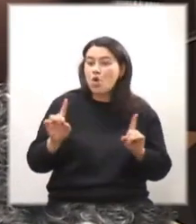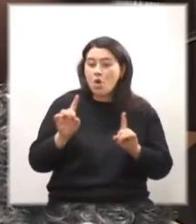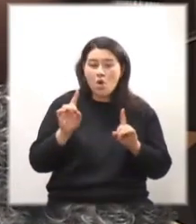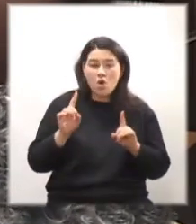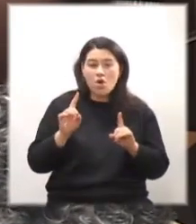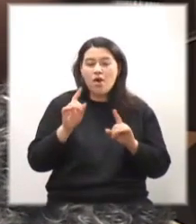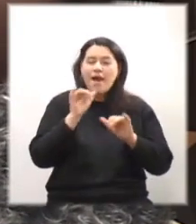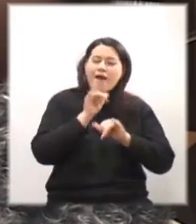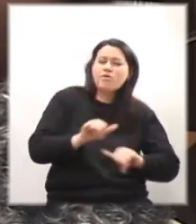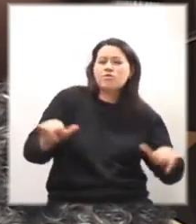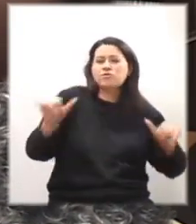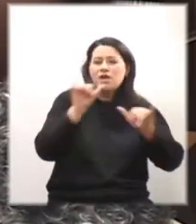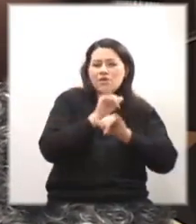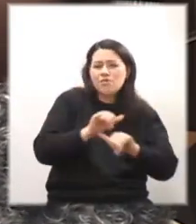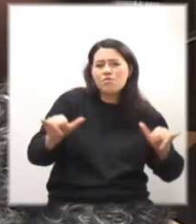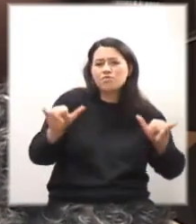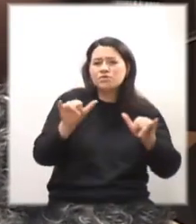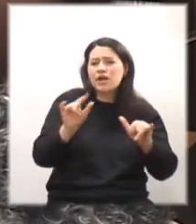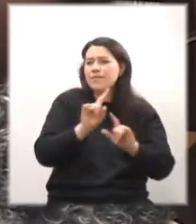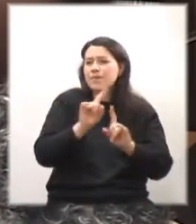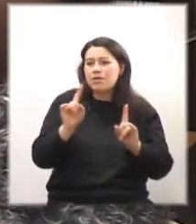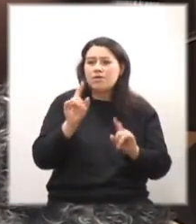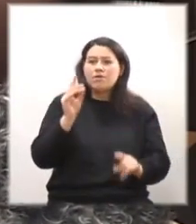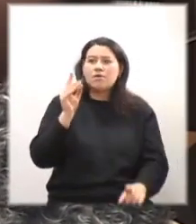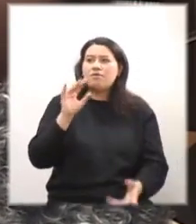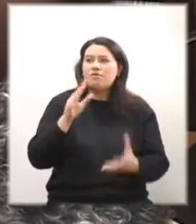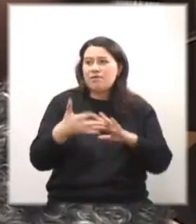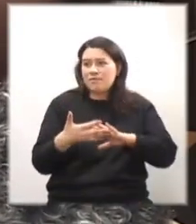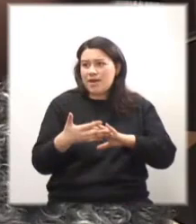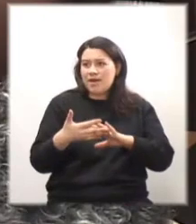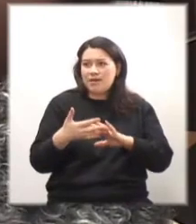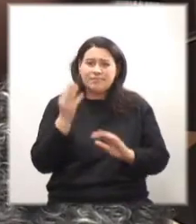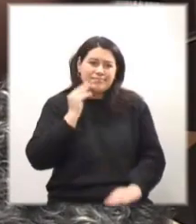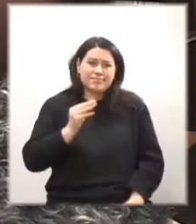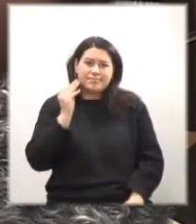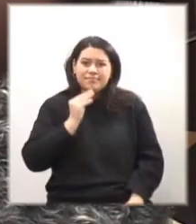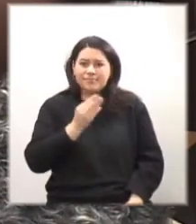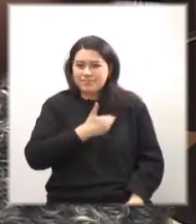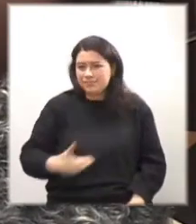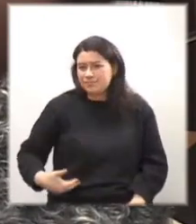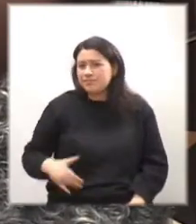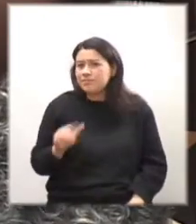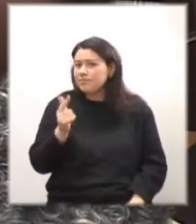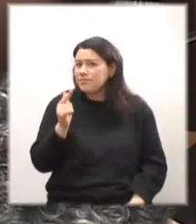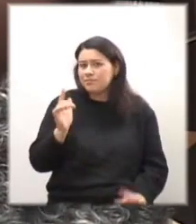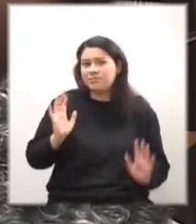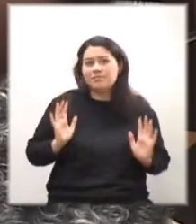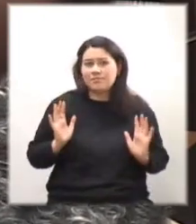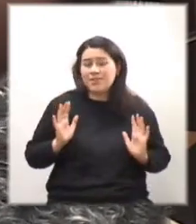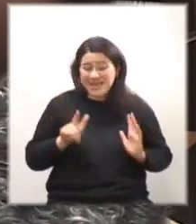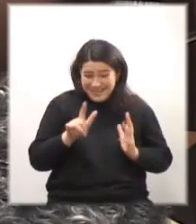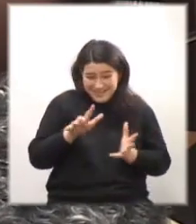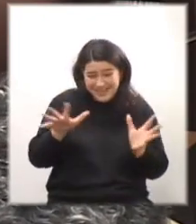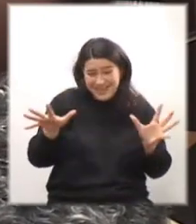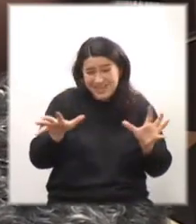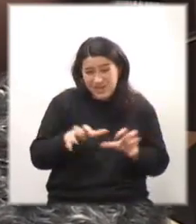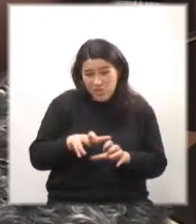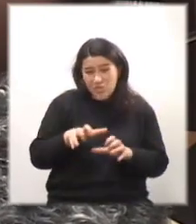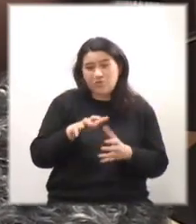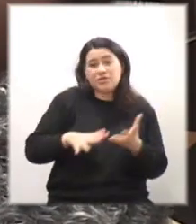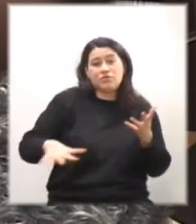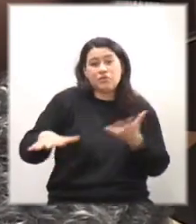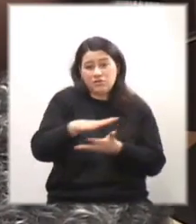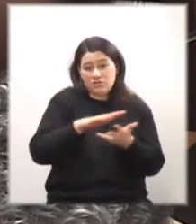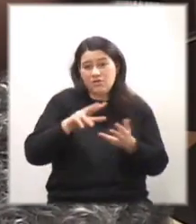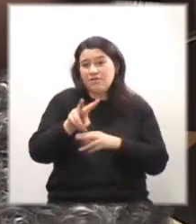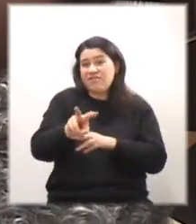en absoluto la discrecionalidad del gobierno. Este deterioro de la situación fiscal se da en el